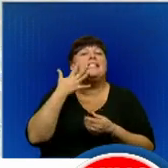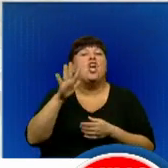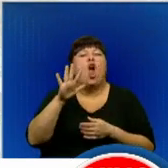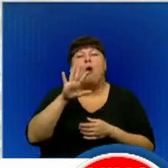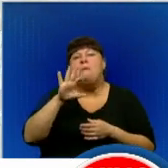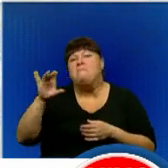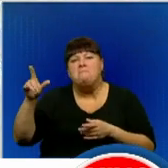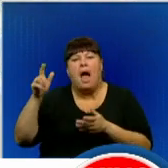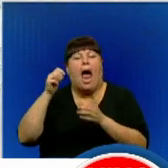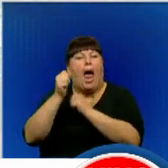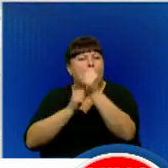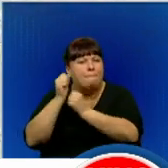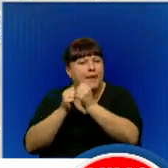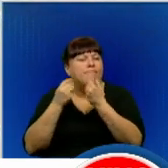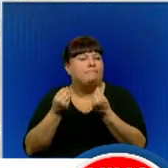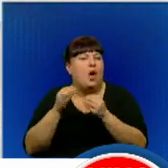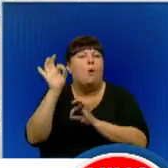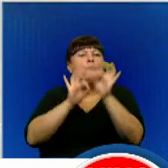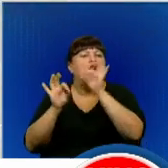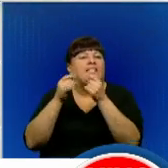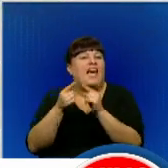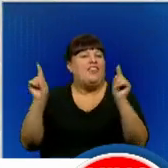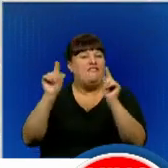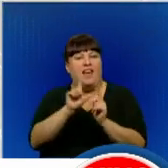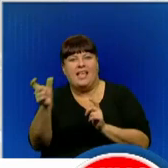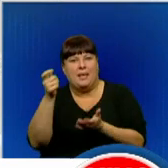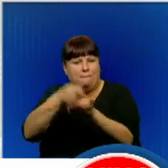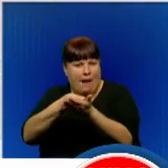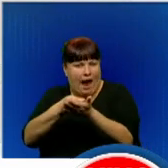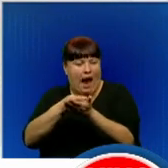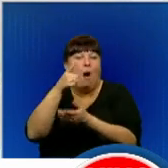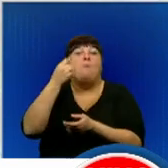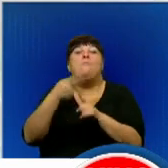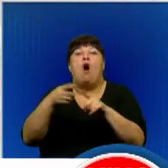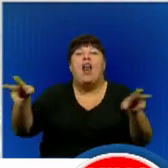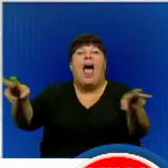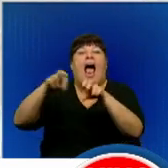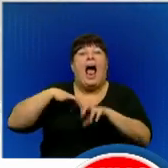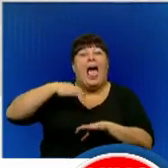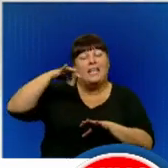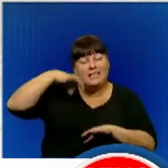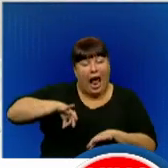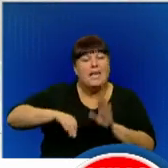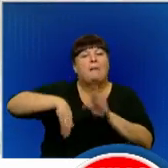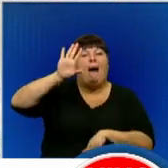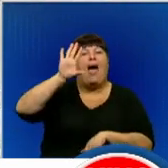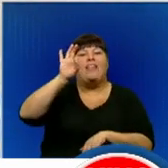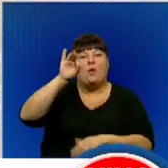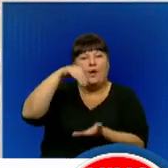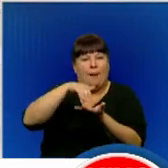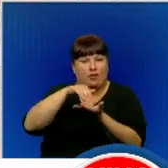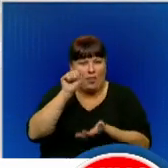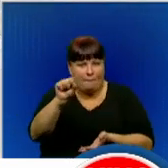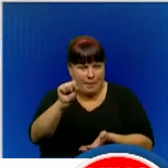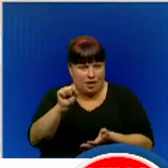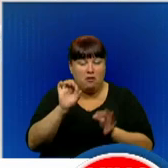y pico de empresas una alícuota diferencial por aquellas ganancias que excedan los 50 millones